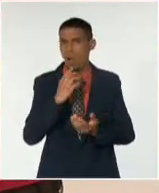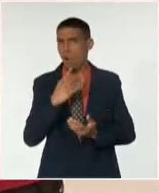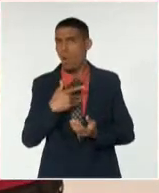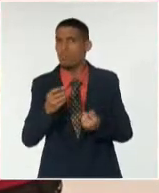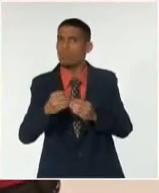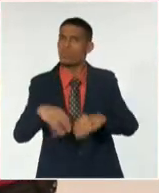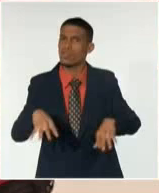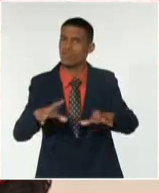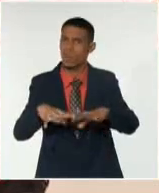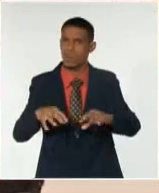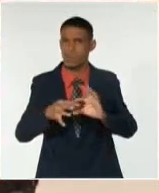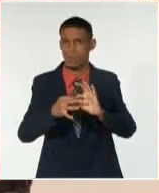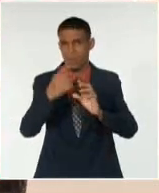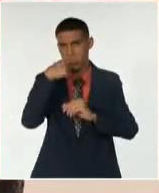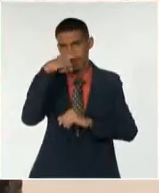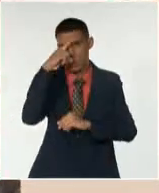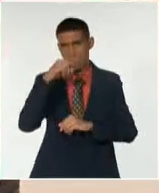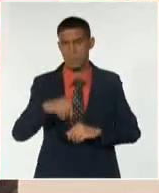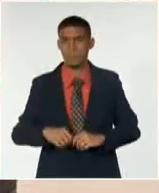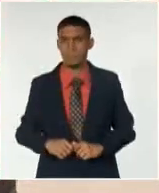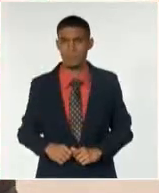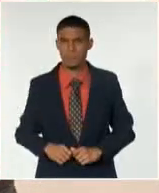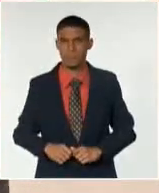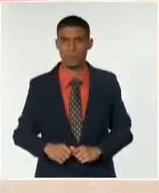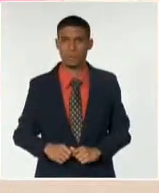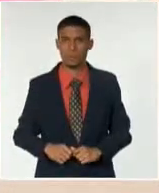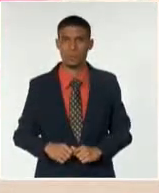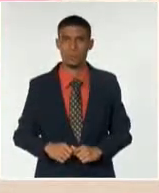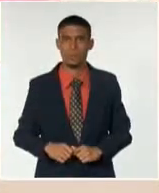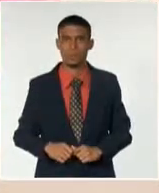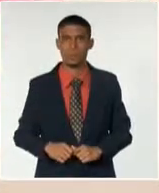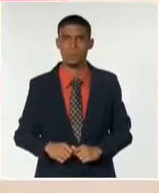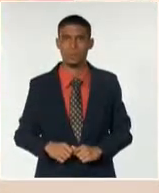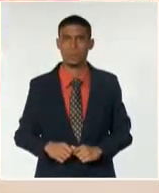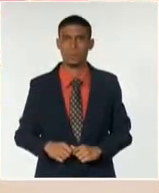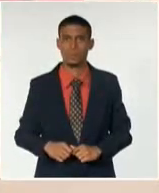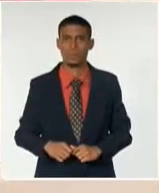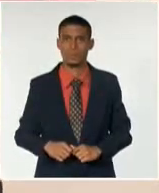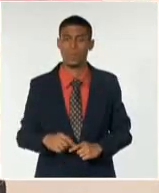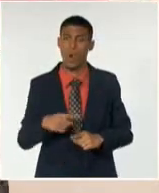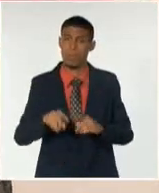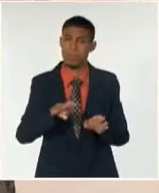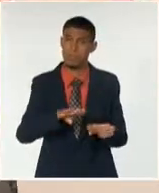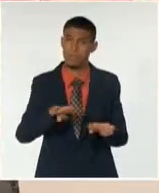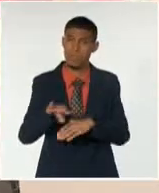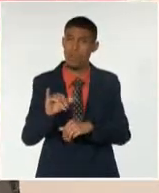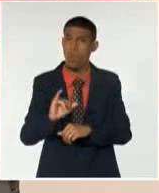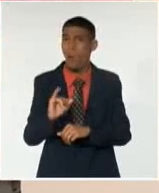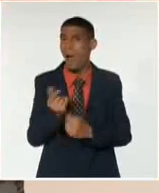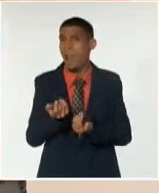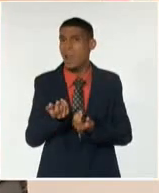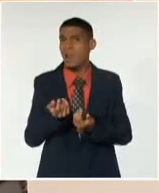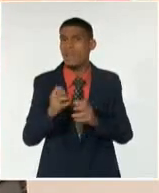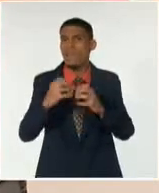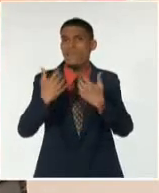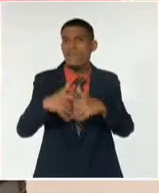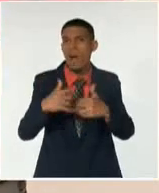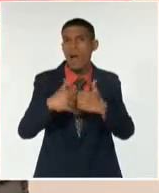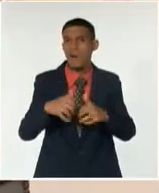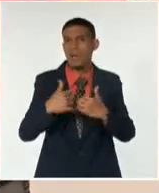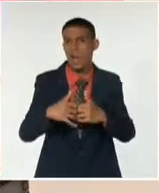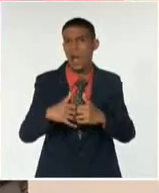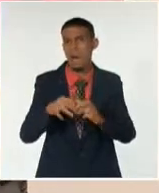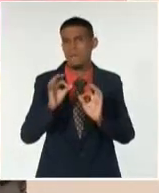amabilidad, está ya estabilizado. Y con respecto a las máquinas, las turbinas de Boca de Jaruco,